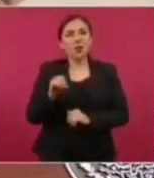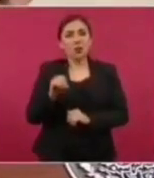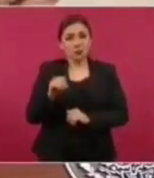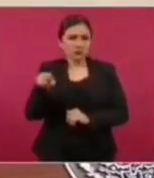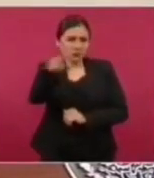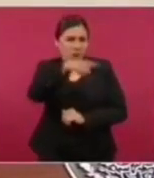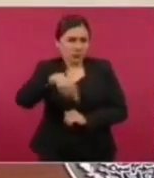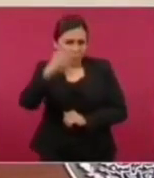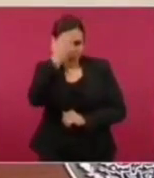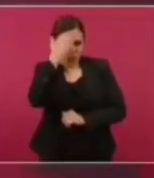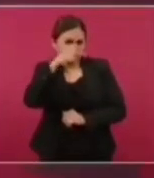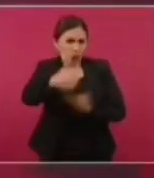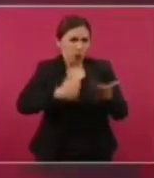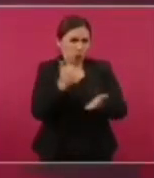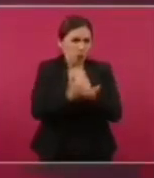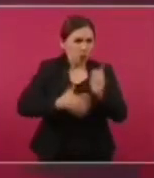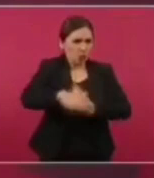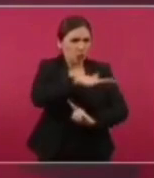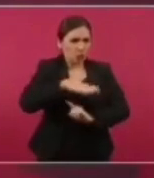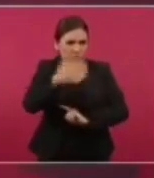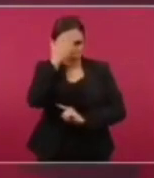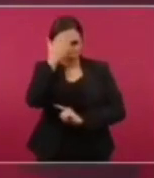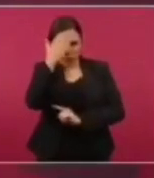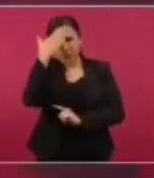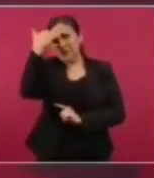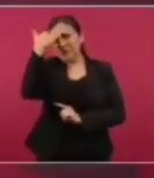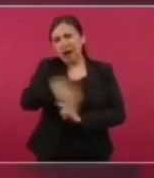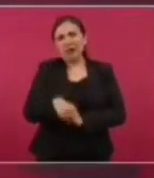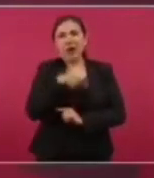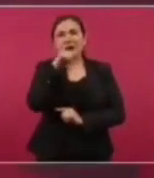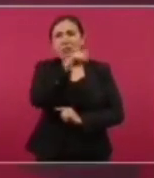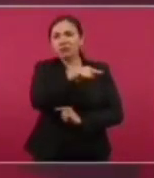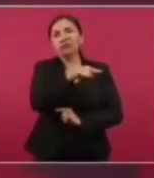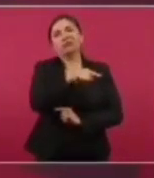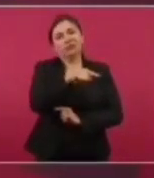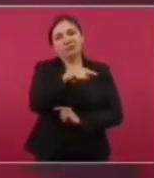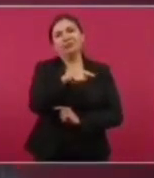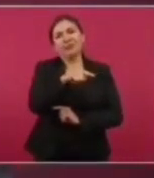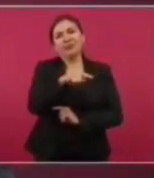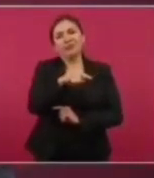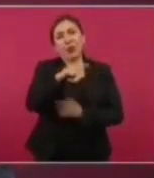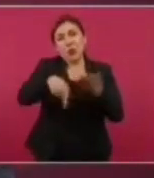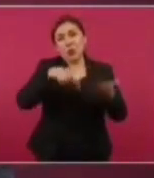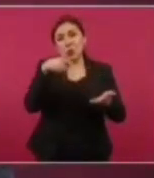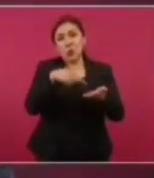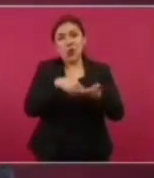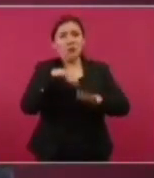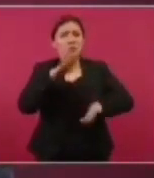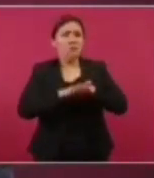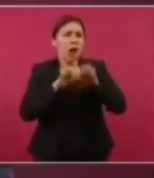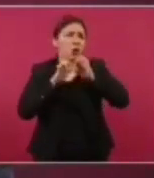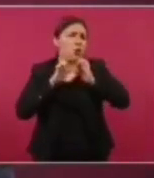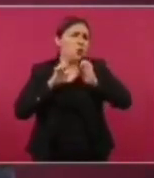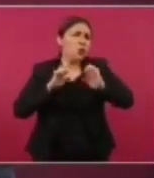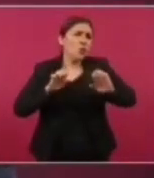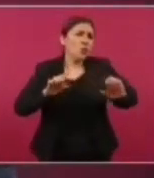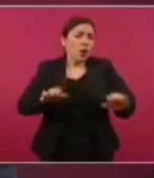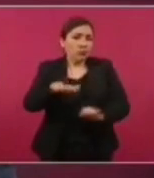quienes viven aquí en la ciudad, saben que es de las zonas más